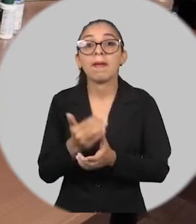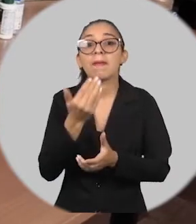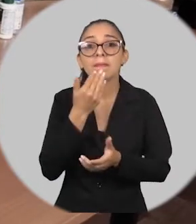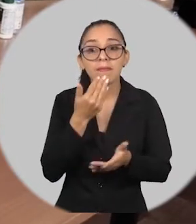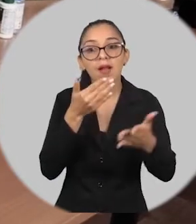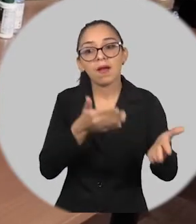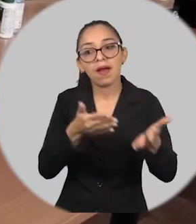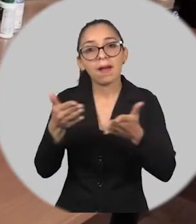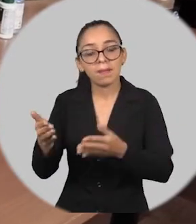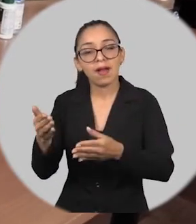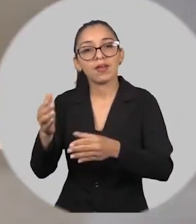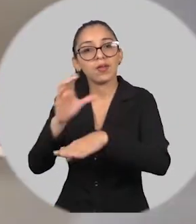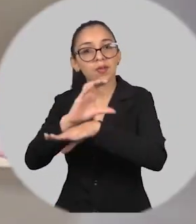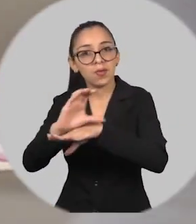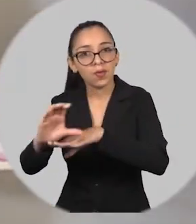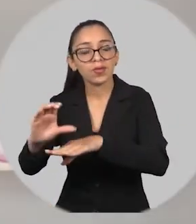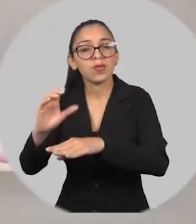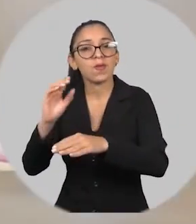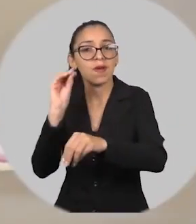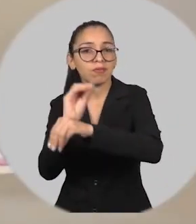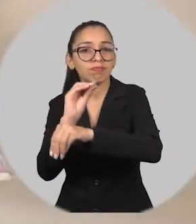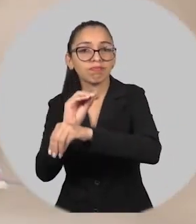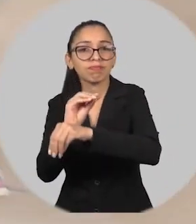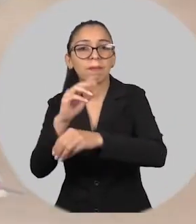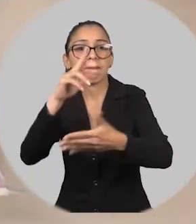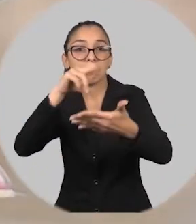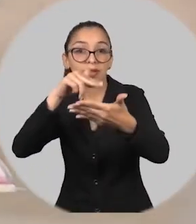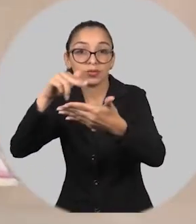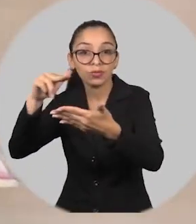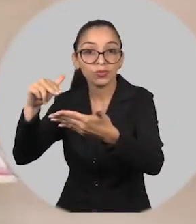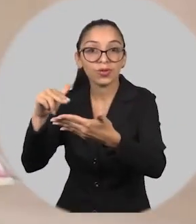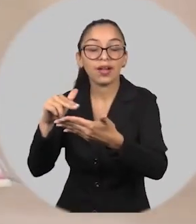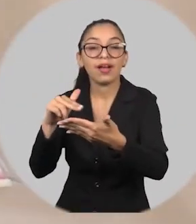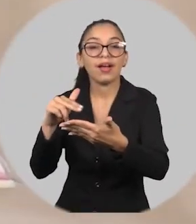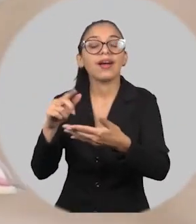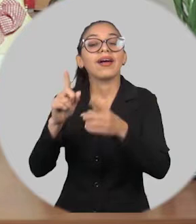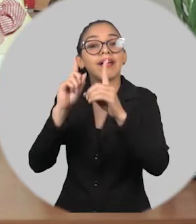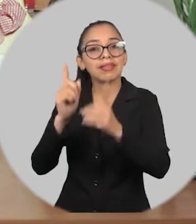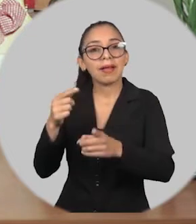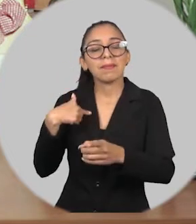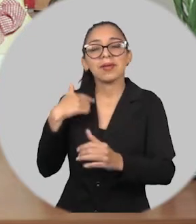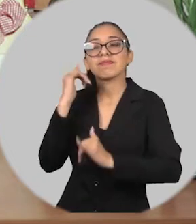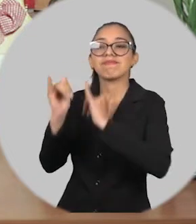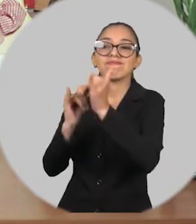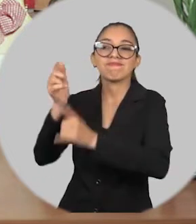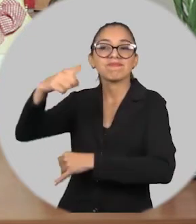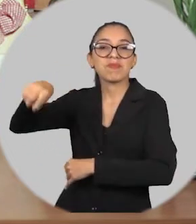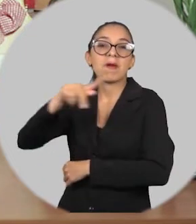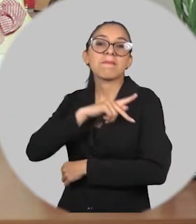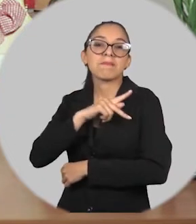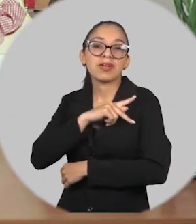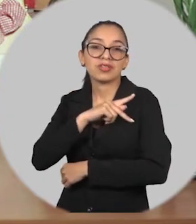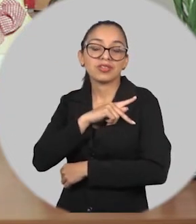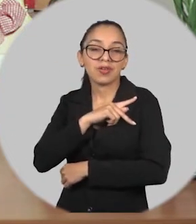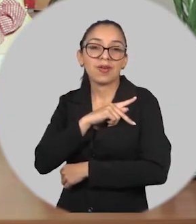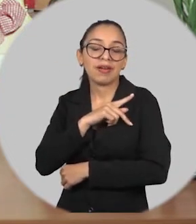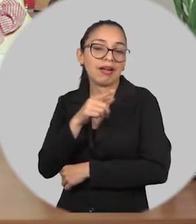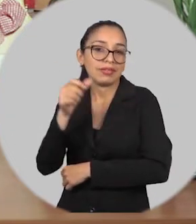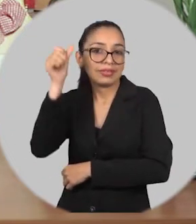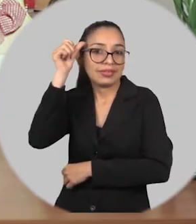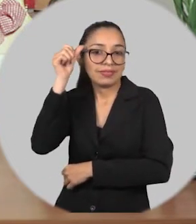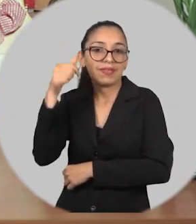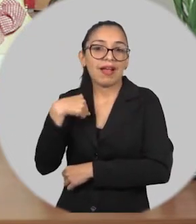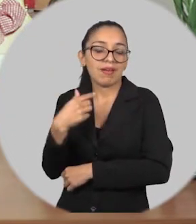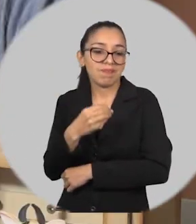enseñar nuevamente pintura, y como le digo a la gente que me sigue, el arte me salvó en esta